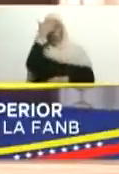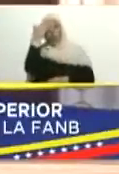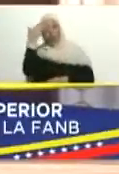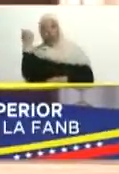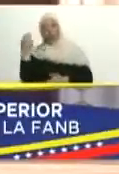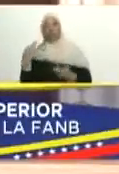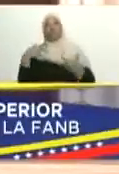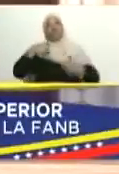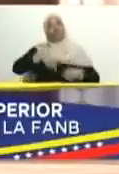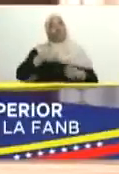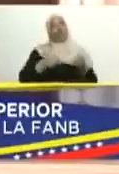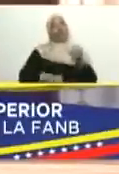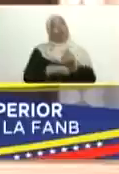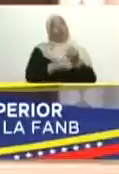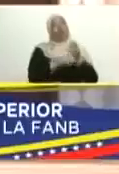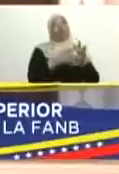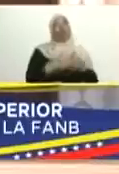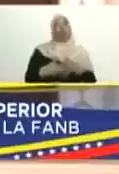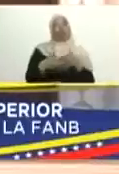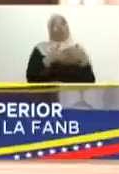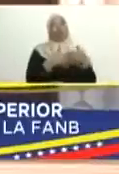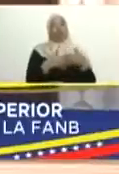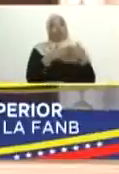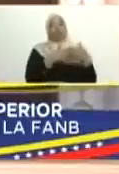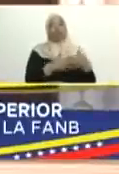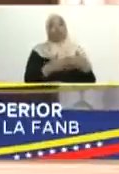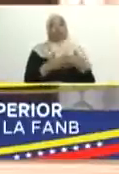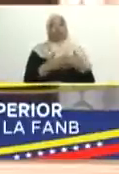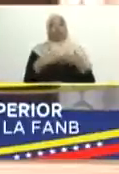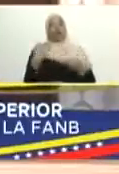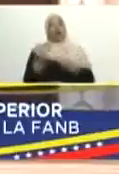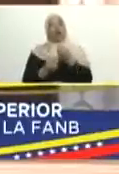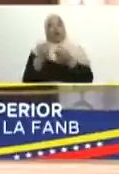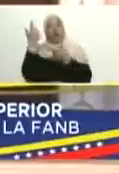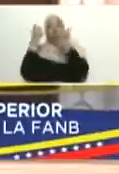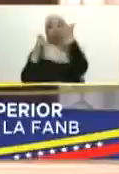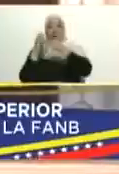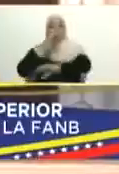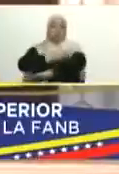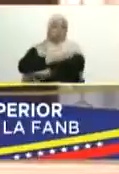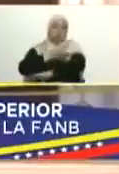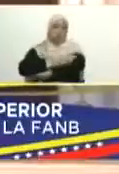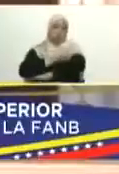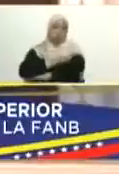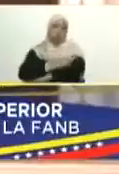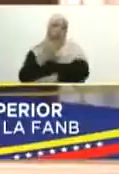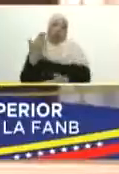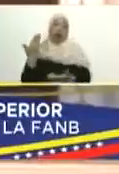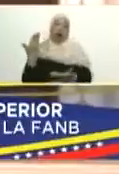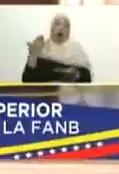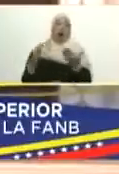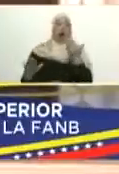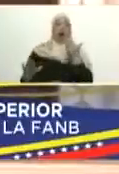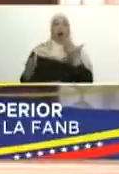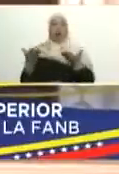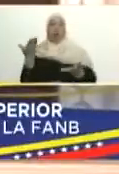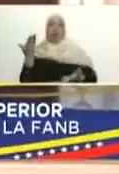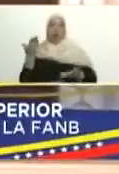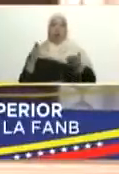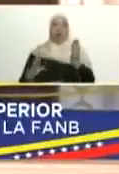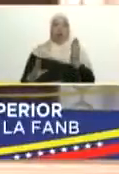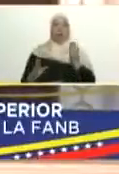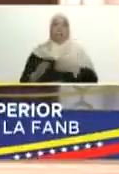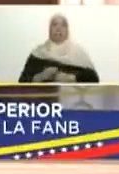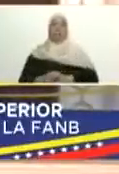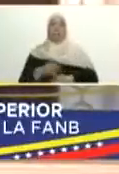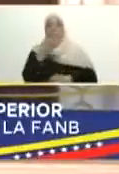que conspiran hoy, se les olvida las lecciones que le hemos dado de moral, de ética, de valor patriótico y revolucionario.